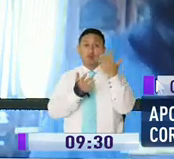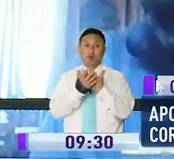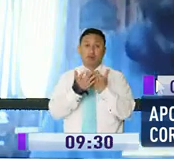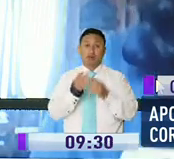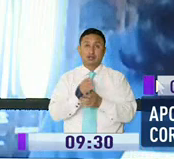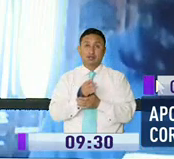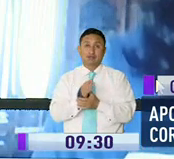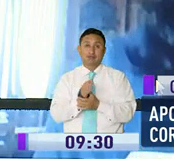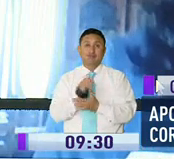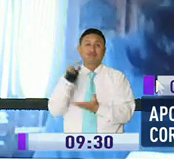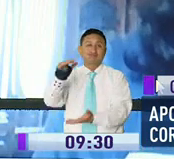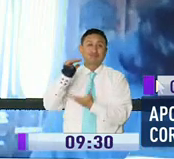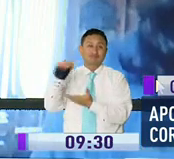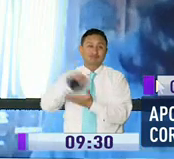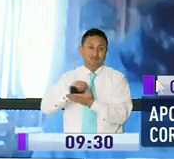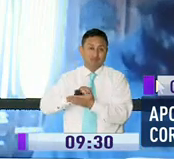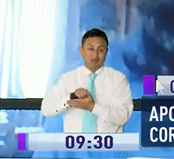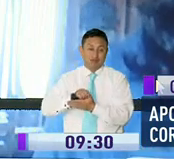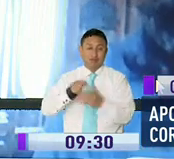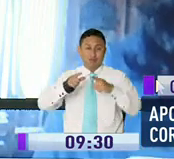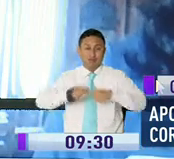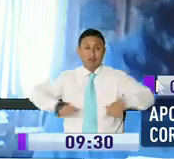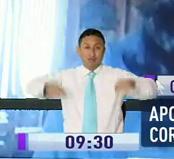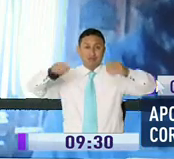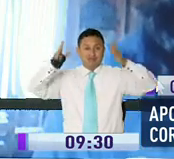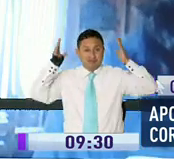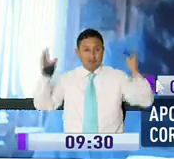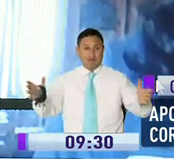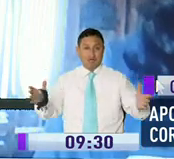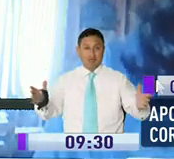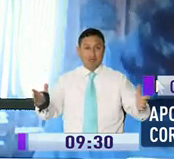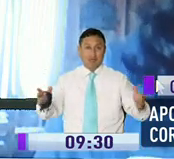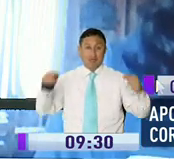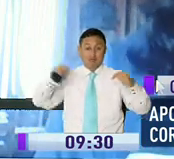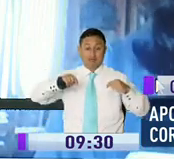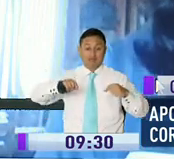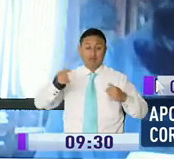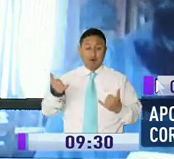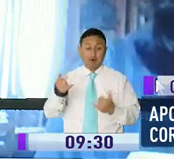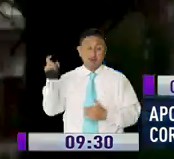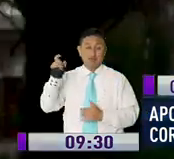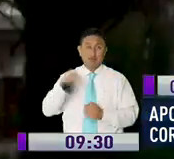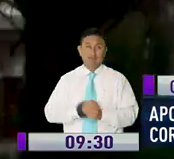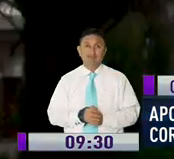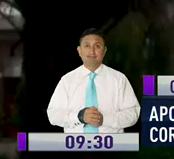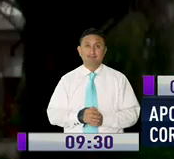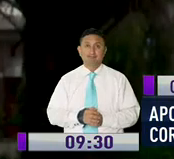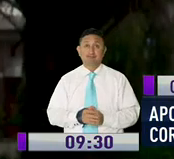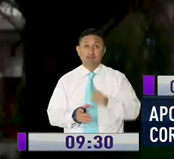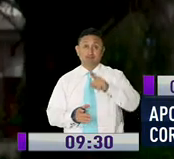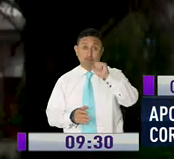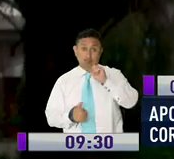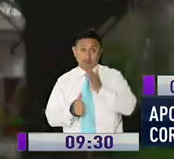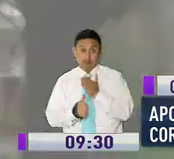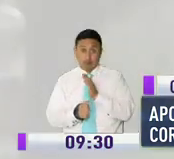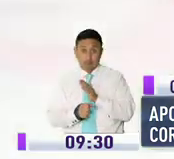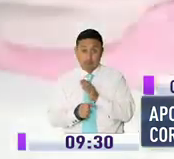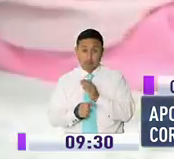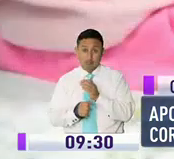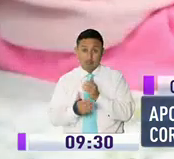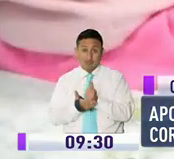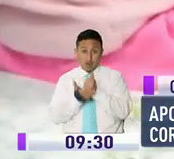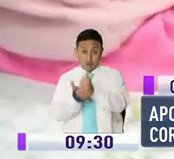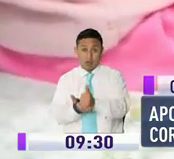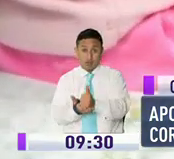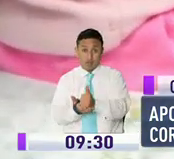látex, detergentes, pañales en talla grande, sobre todo es lo que más nos está haciendo falta. Si usted desea contribuir con esta